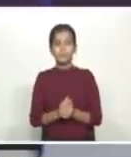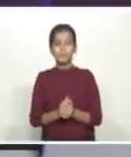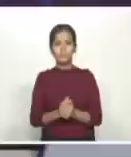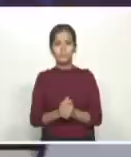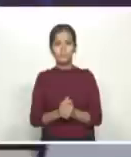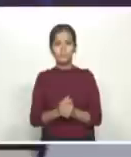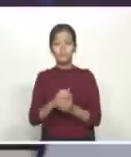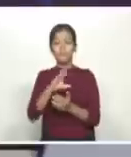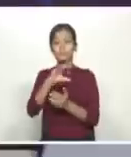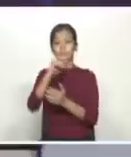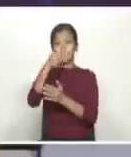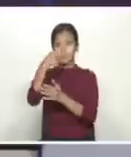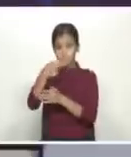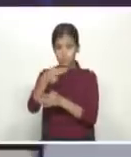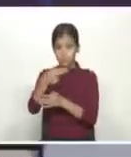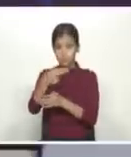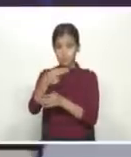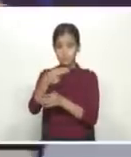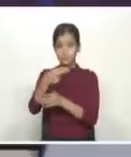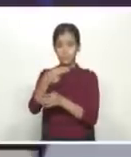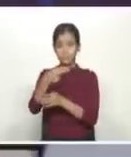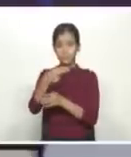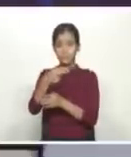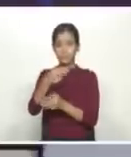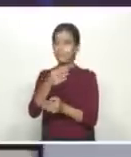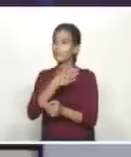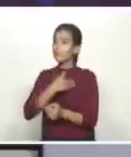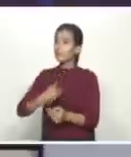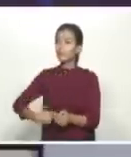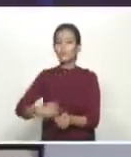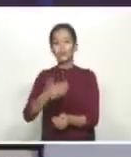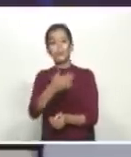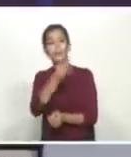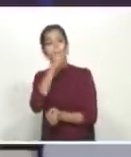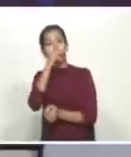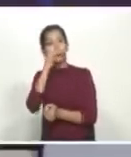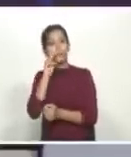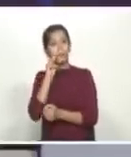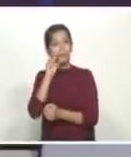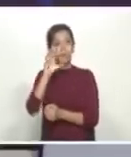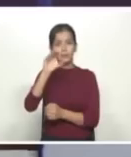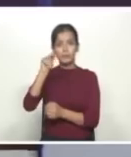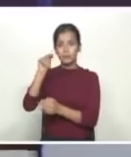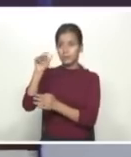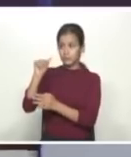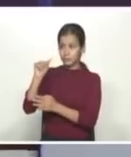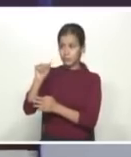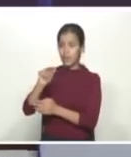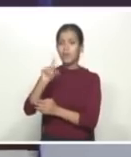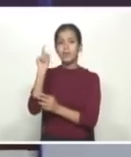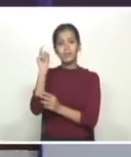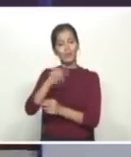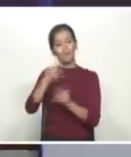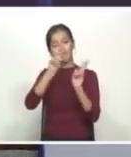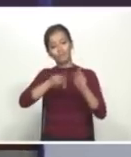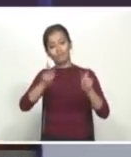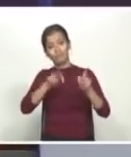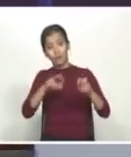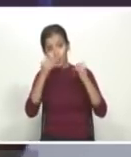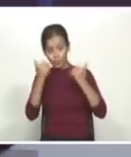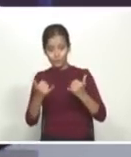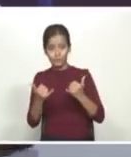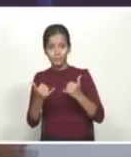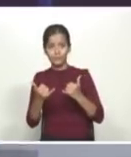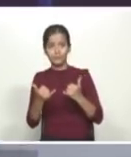Lo de la Sisi, creía que no venía. El CNA debe de investigar. En este momento, yo le Gabriel lo toma a